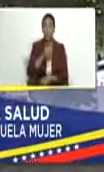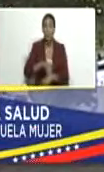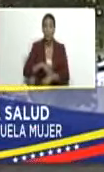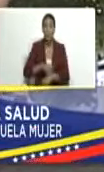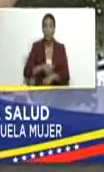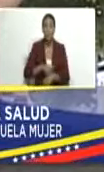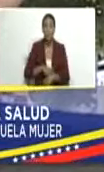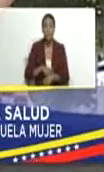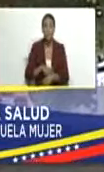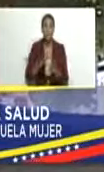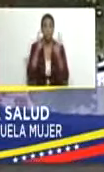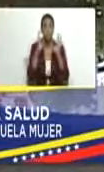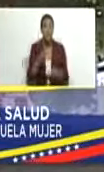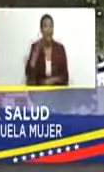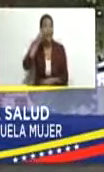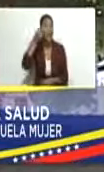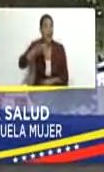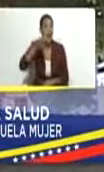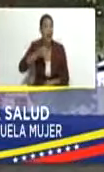En tiempo real,